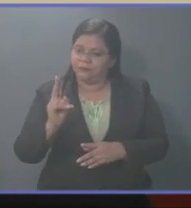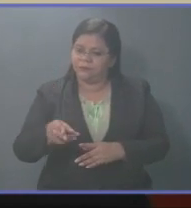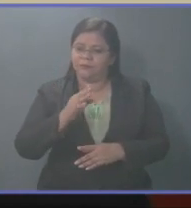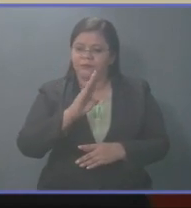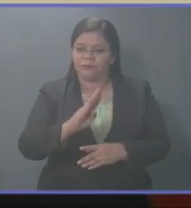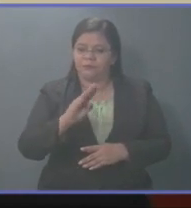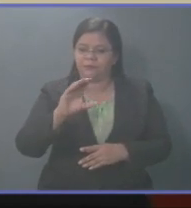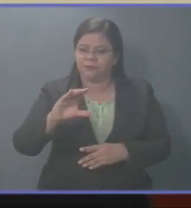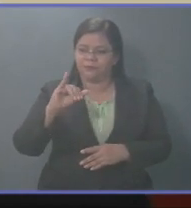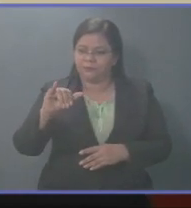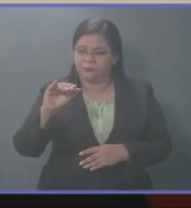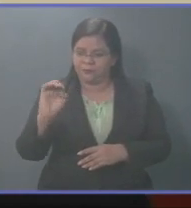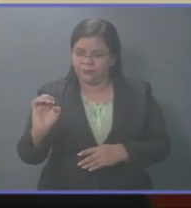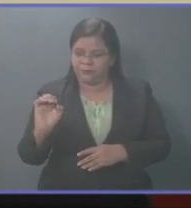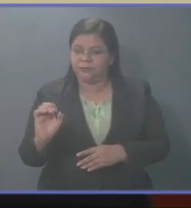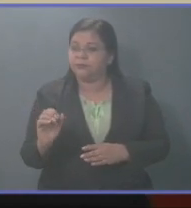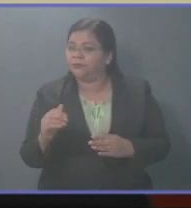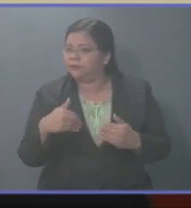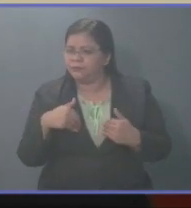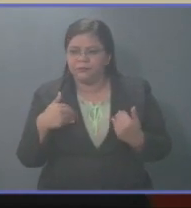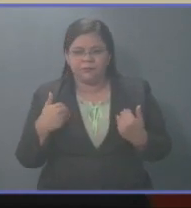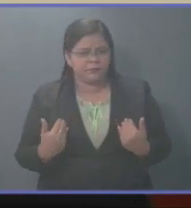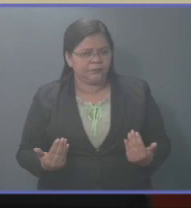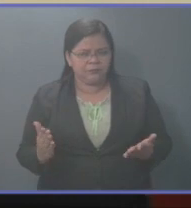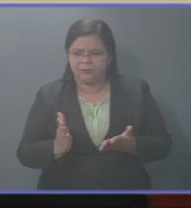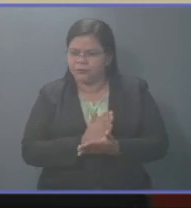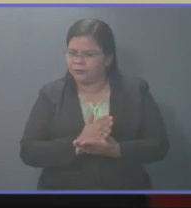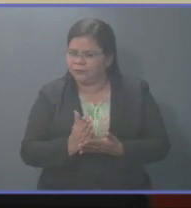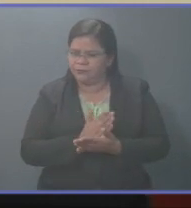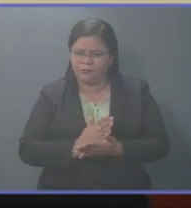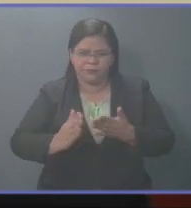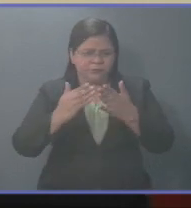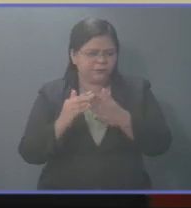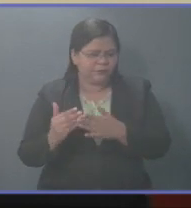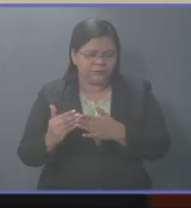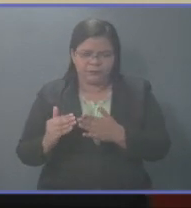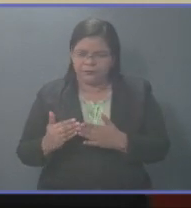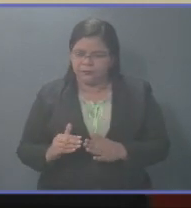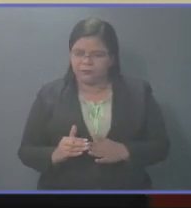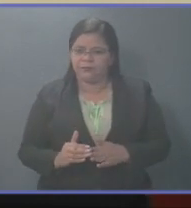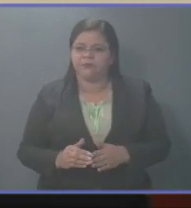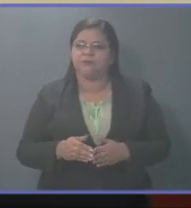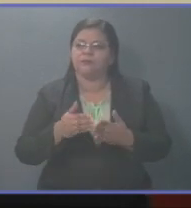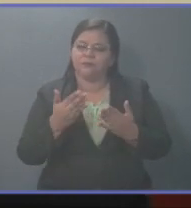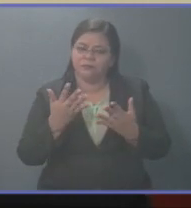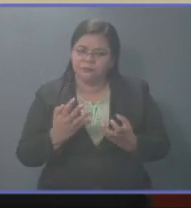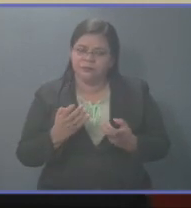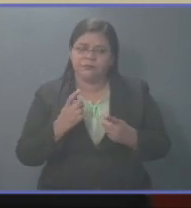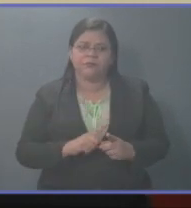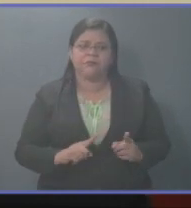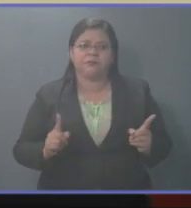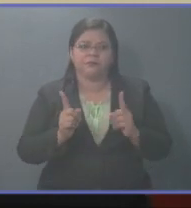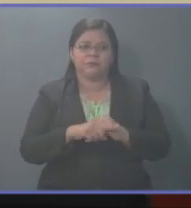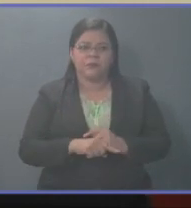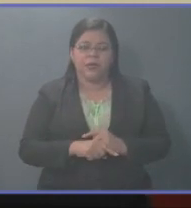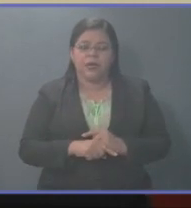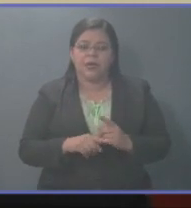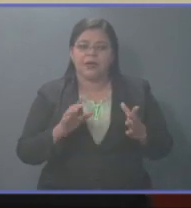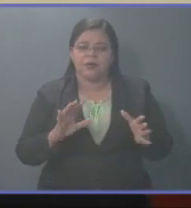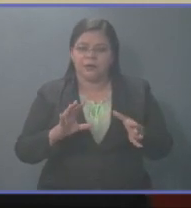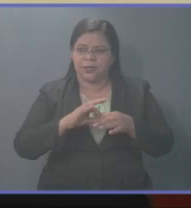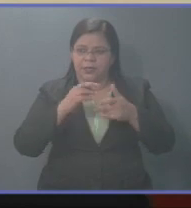BCIE, de modo que no existen diferencias significativas que motiven un cambio en la actuación de la Asamblea